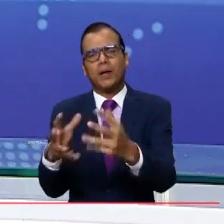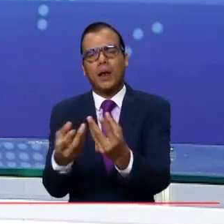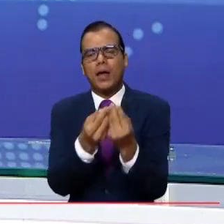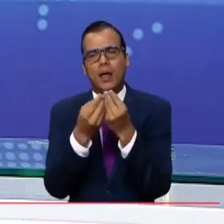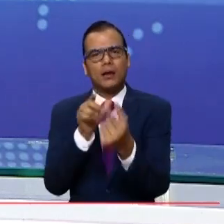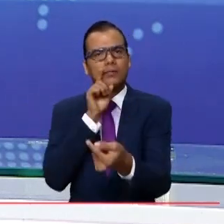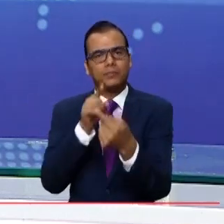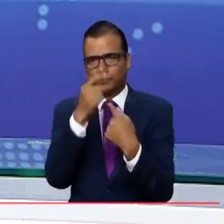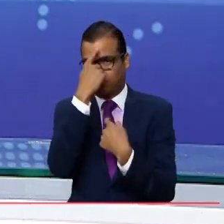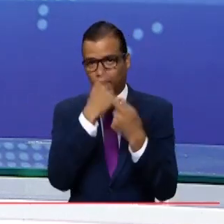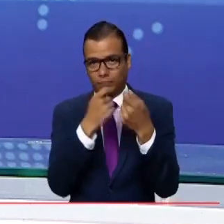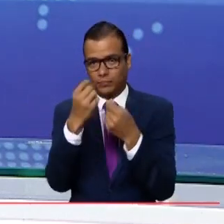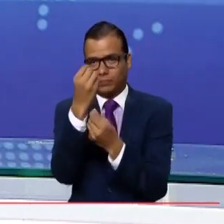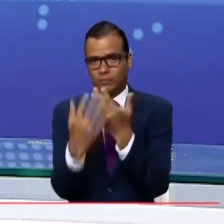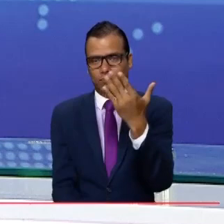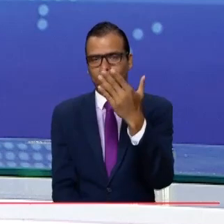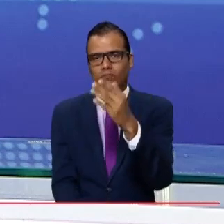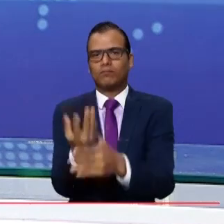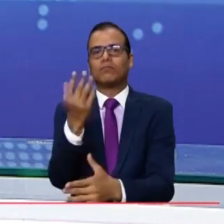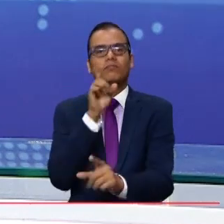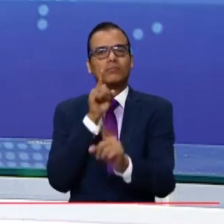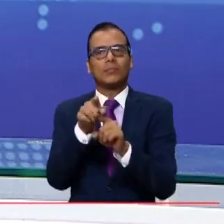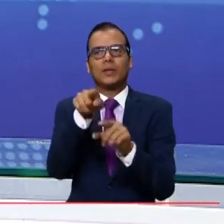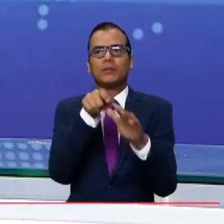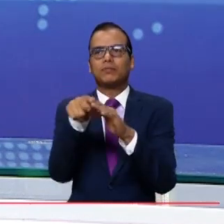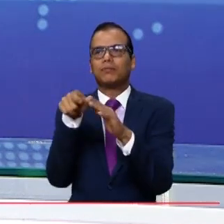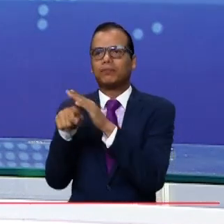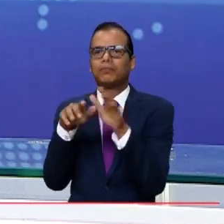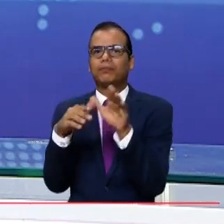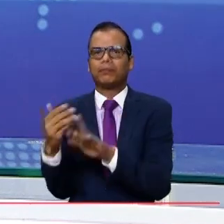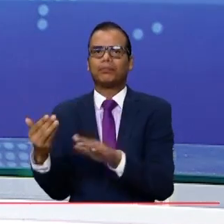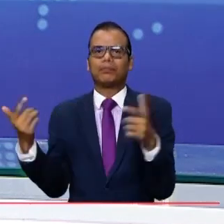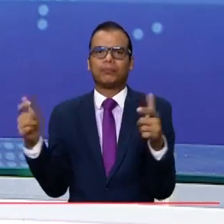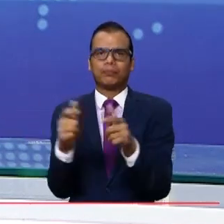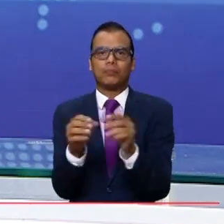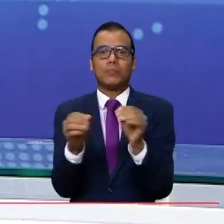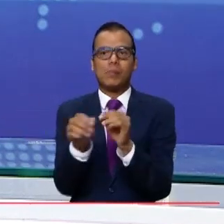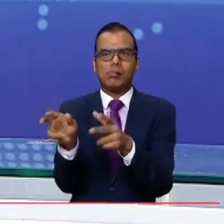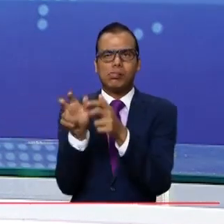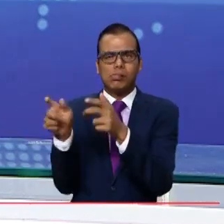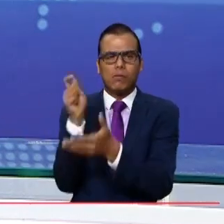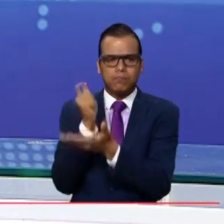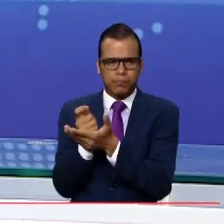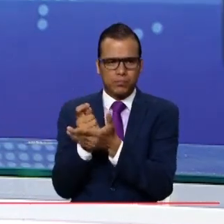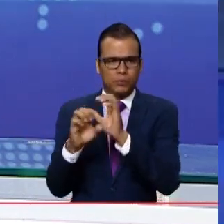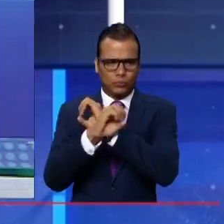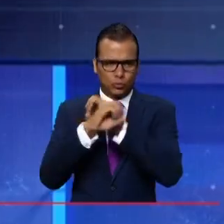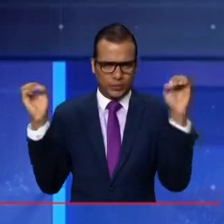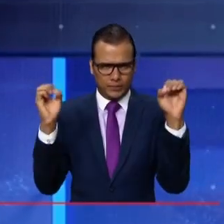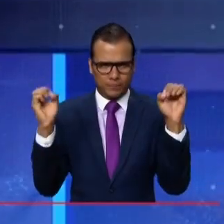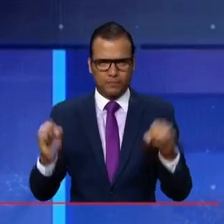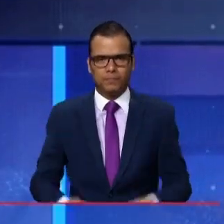establecer nuevas estrategias para reducir los homicidios y luchar contra la extorsión.